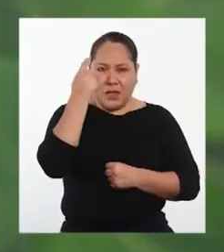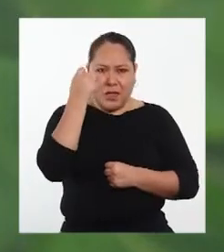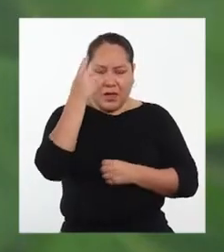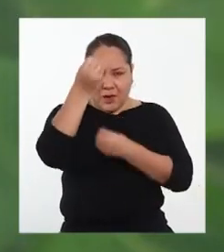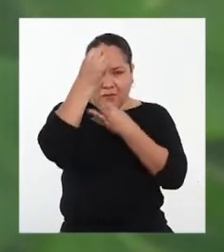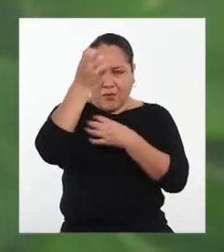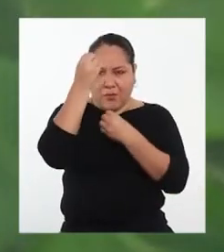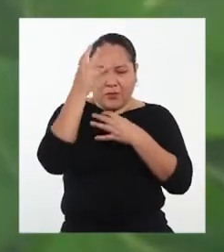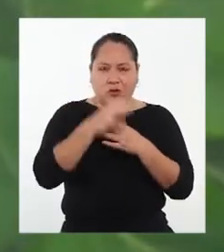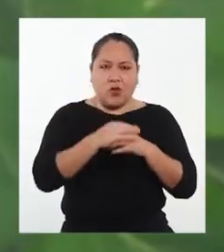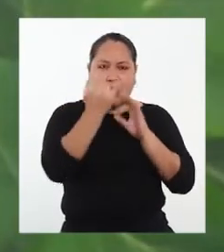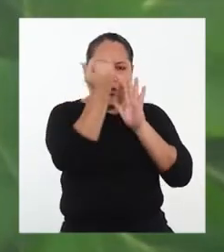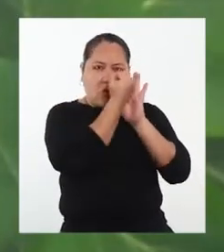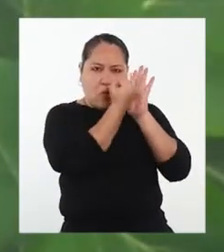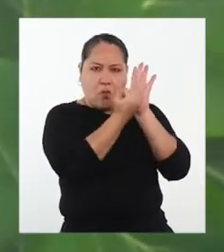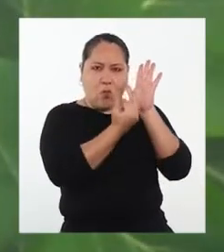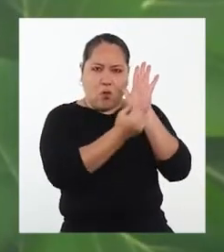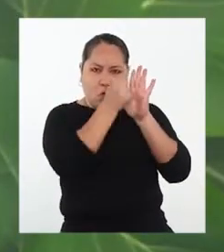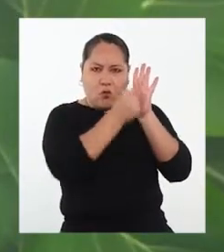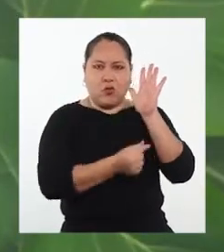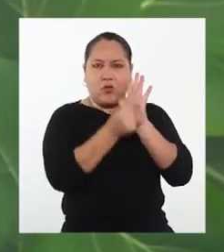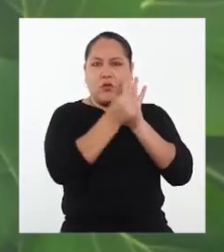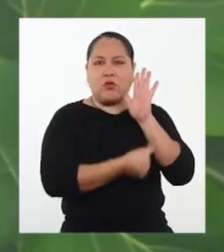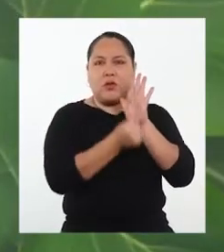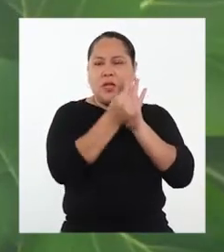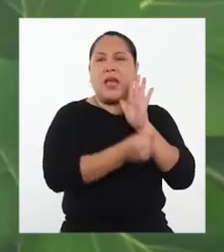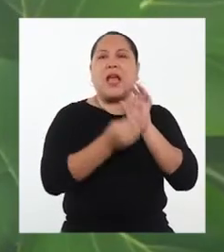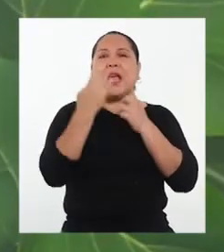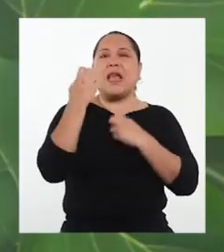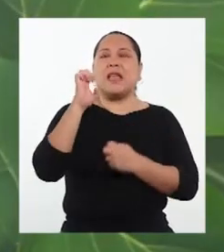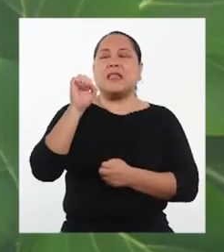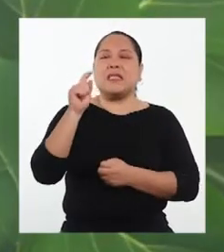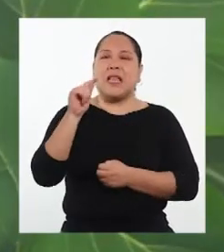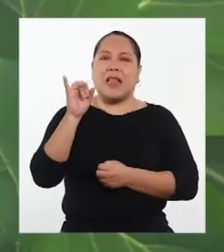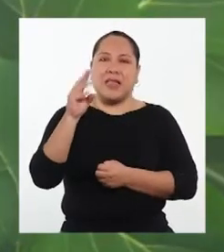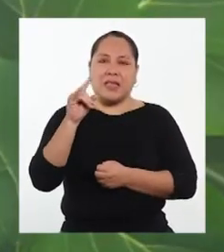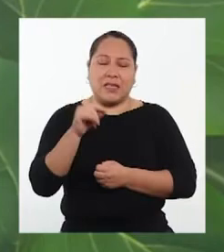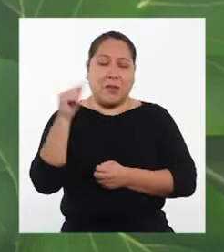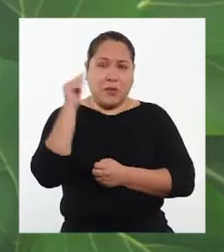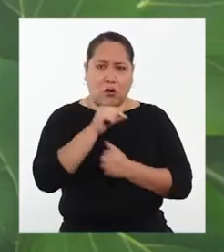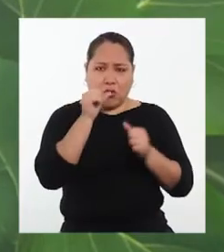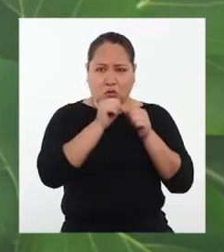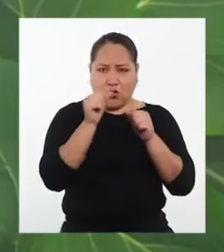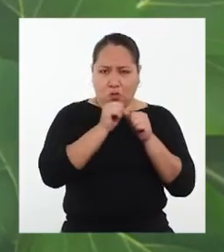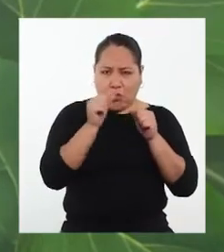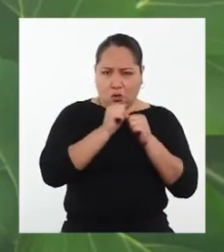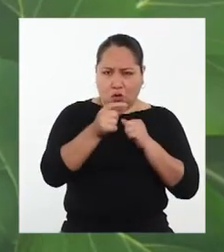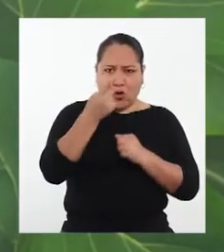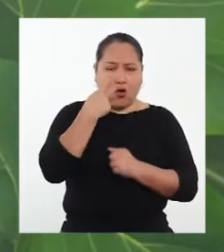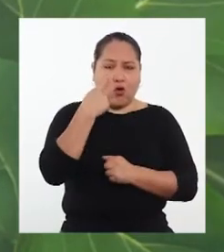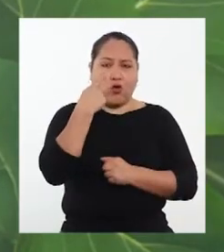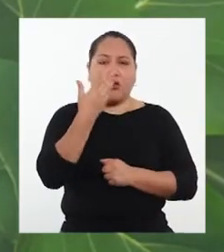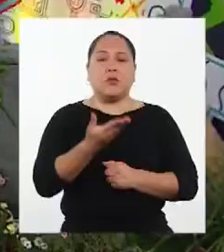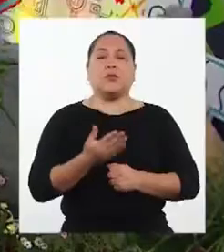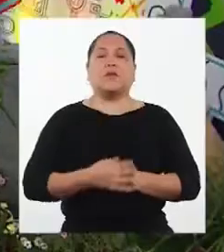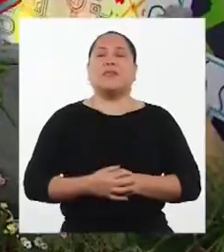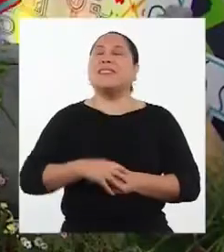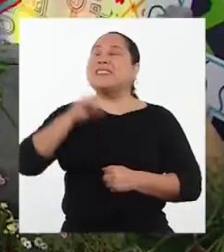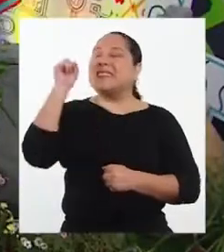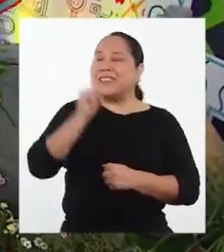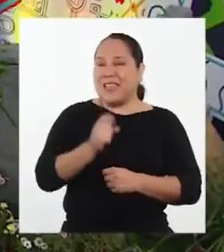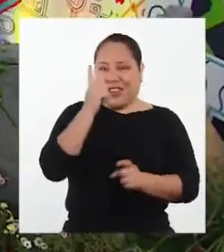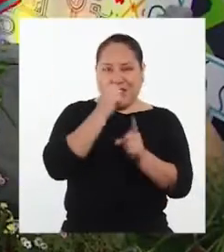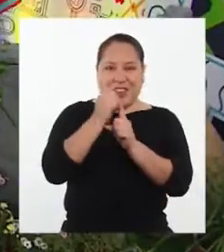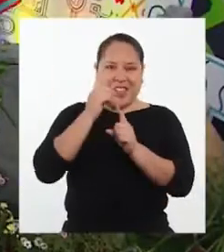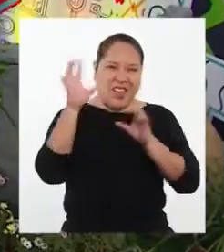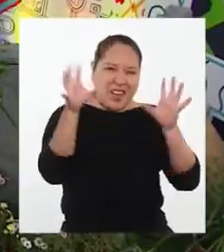Interpretar datos de gráficos estadísticos debemos para las variables conocer. Así